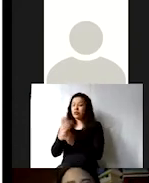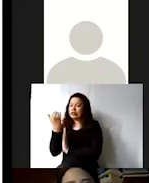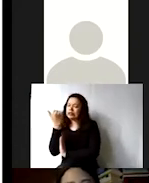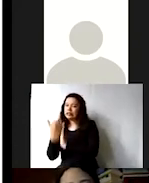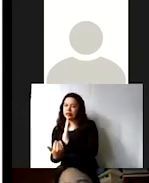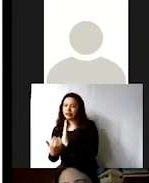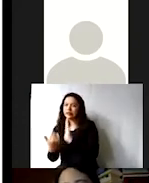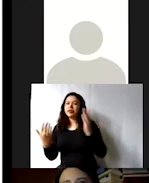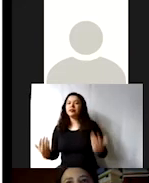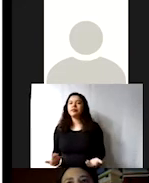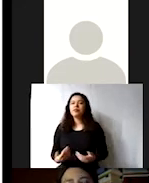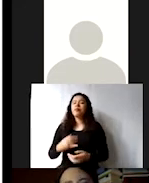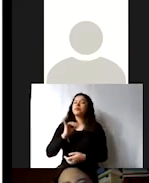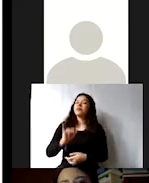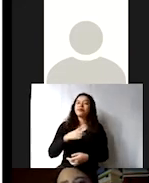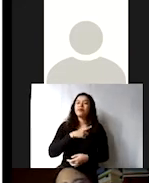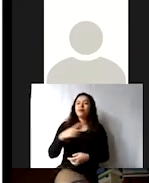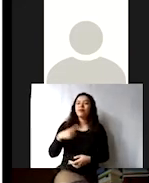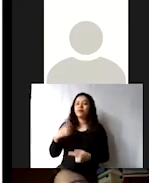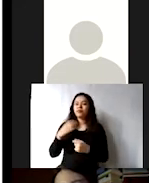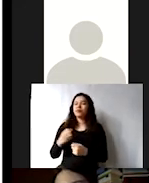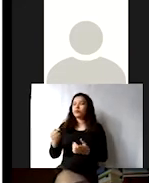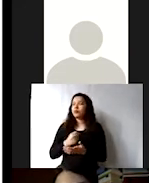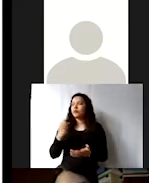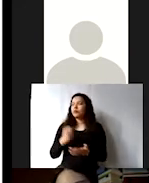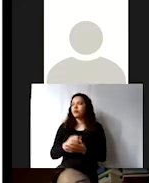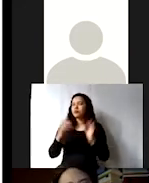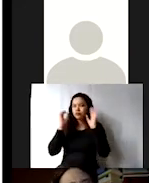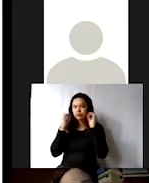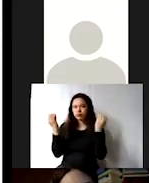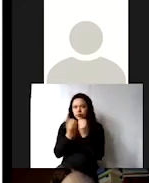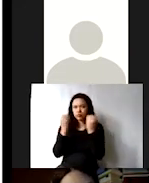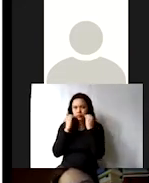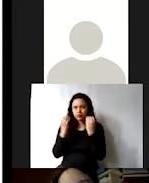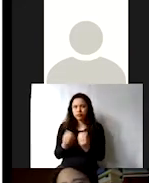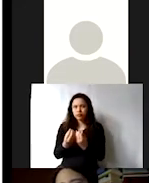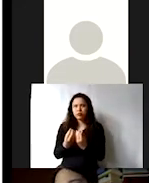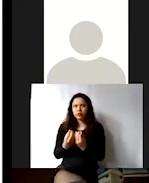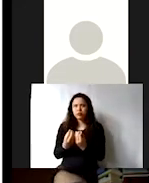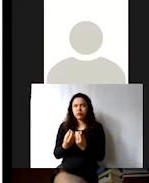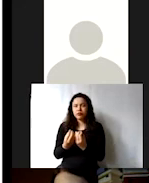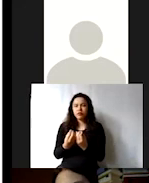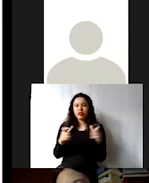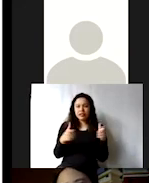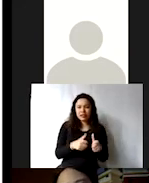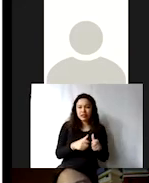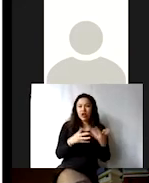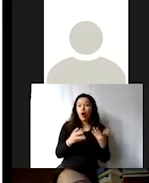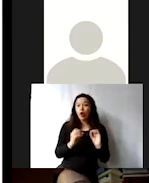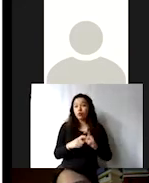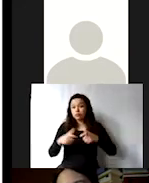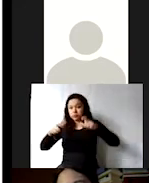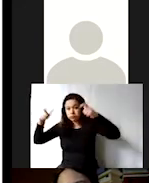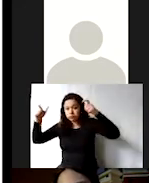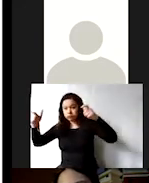es sí o sí indispensable que todas las organizaciones, así sean las más pequeñas o las más grandes, estén